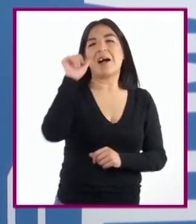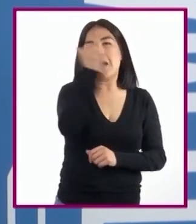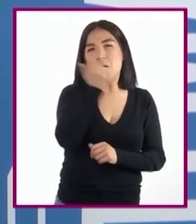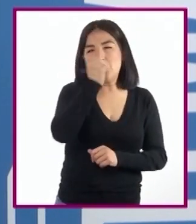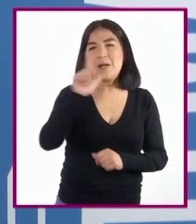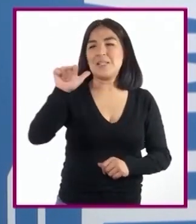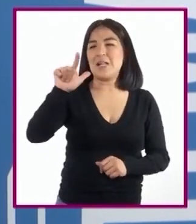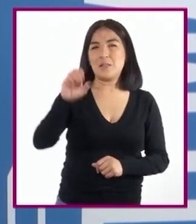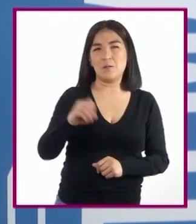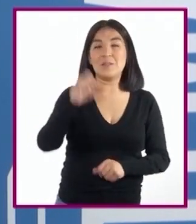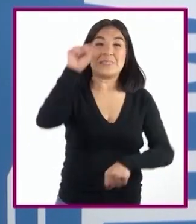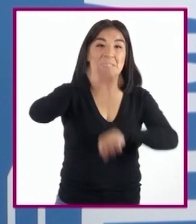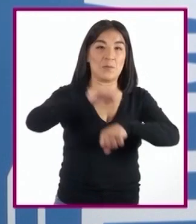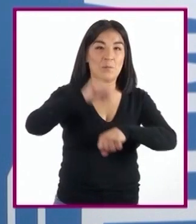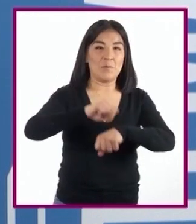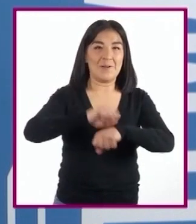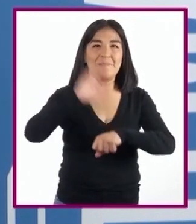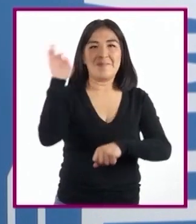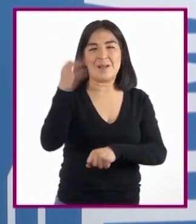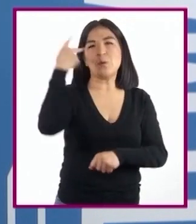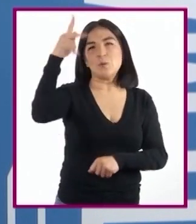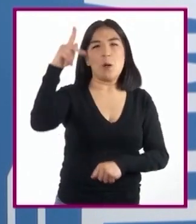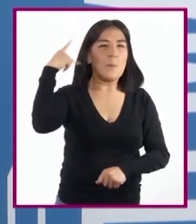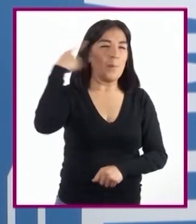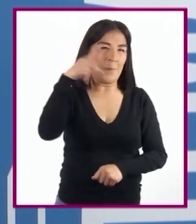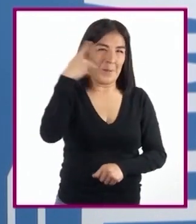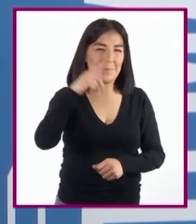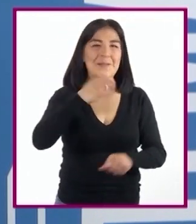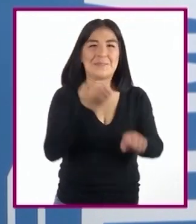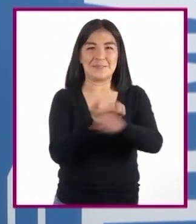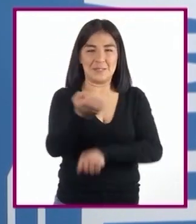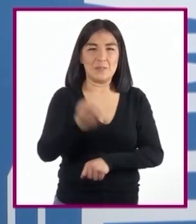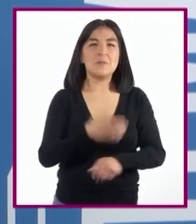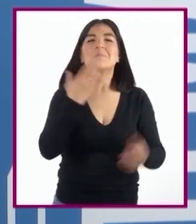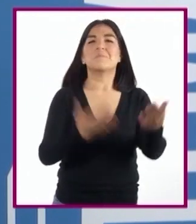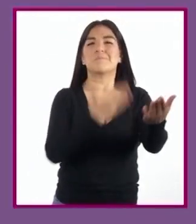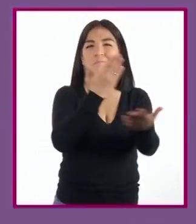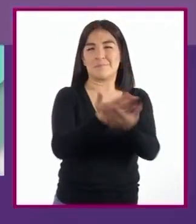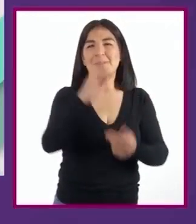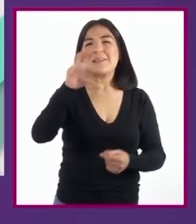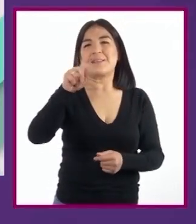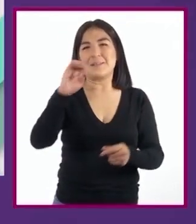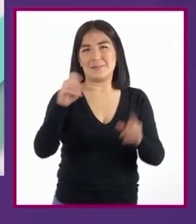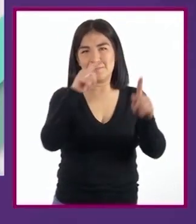de la Escuela Secundaria Federal de Atlixco, Puebla, quien nos propone el siguiente reto.